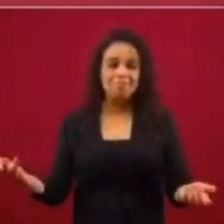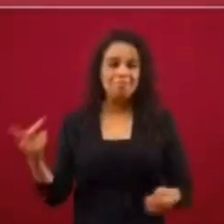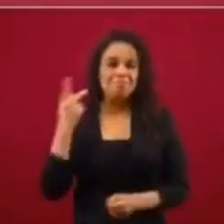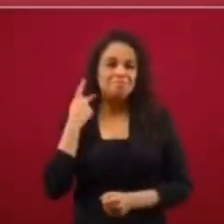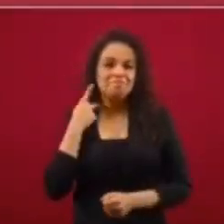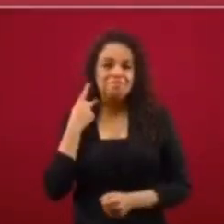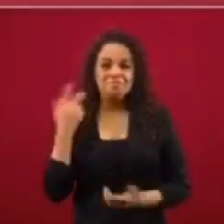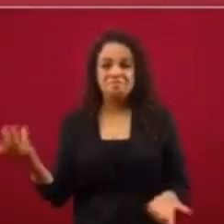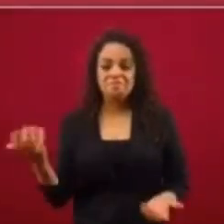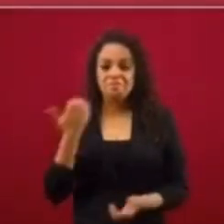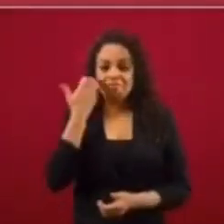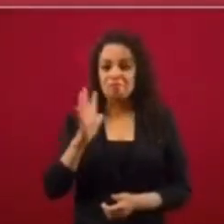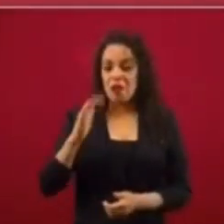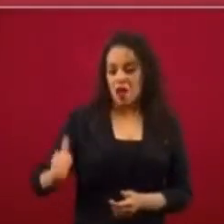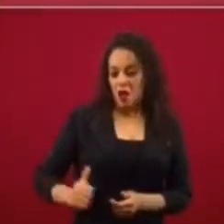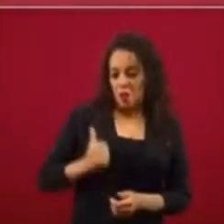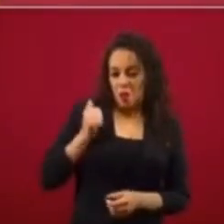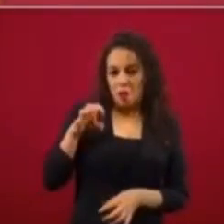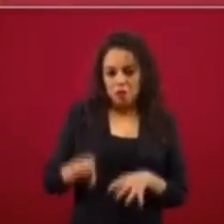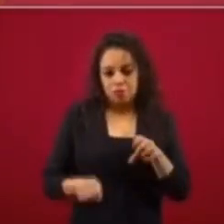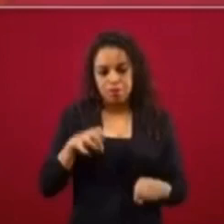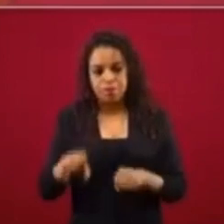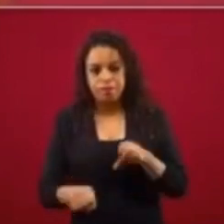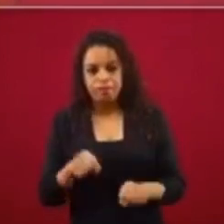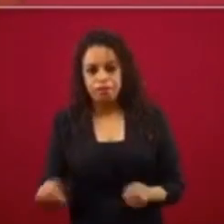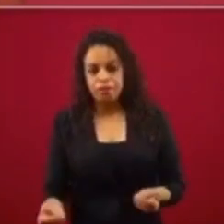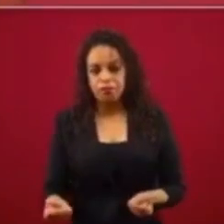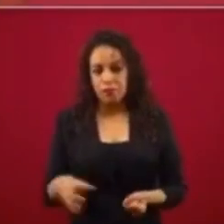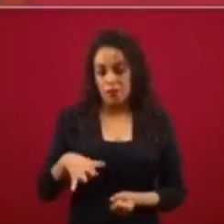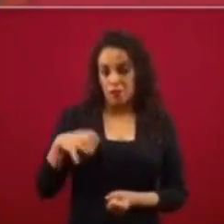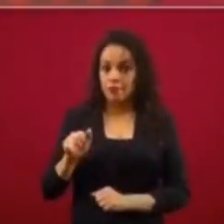querer sacar raja de la desgracia.